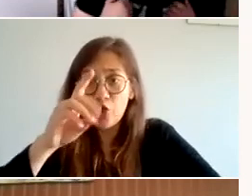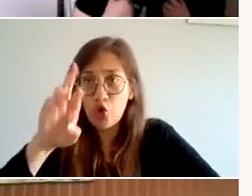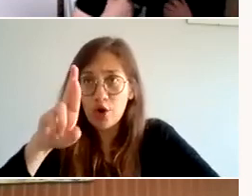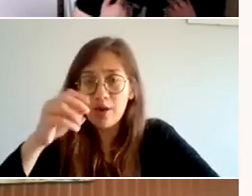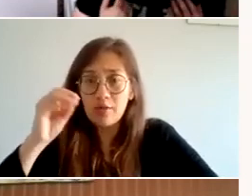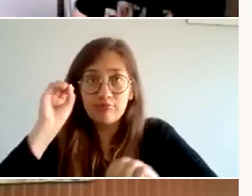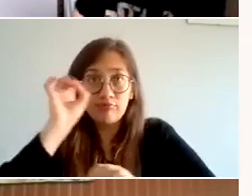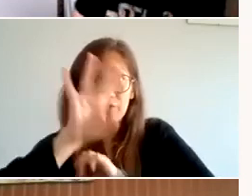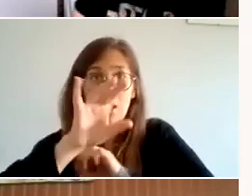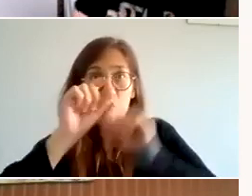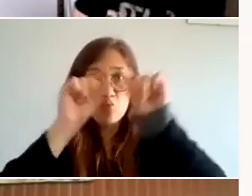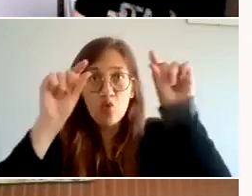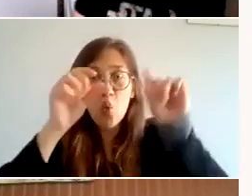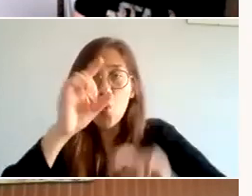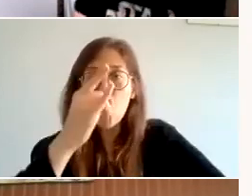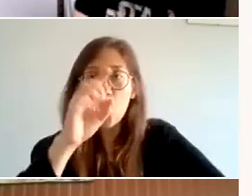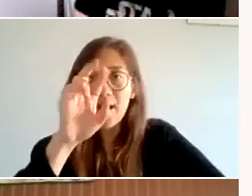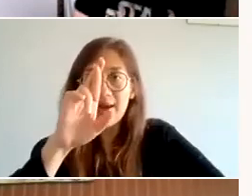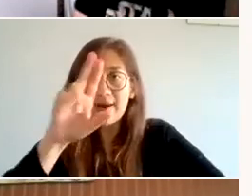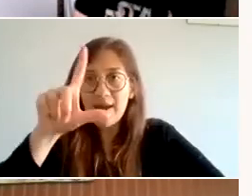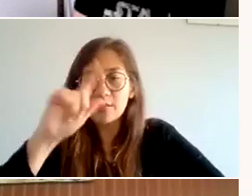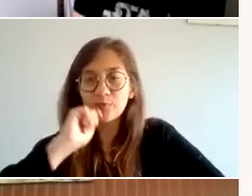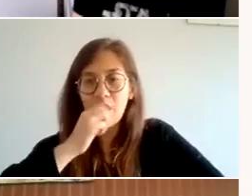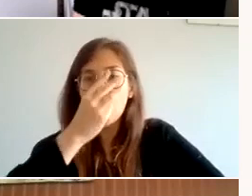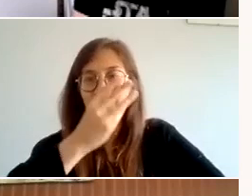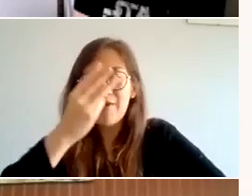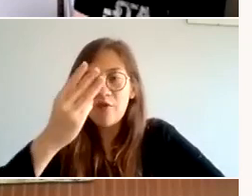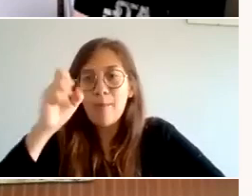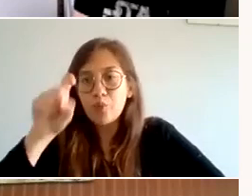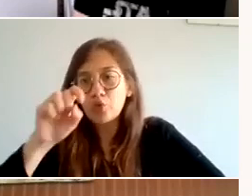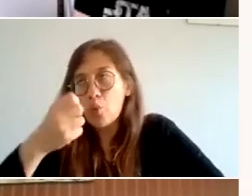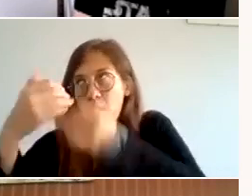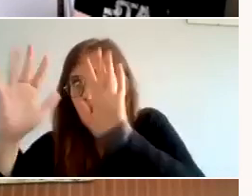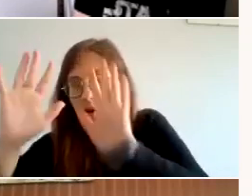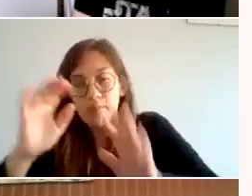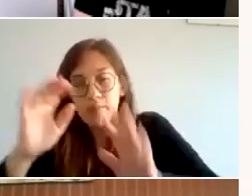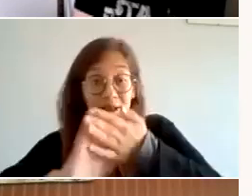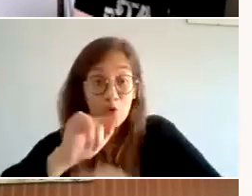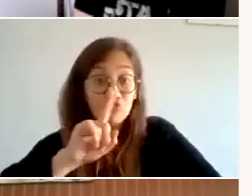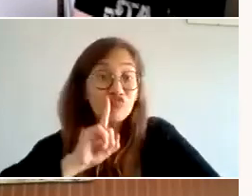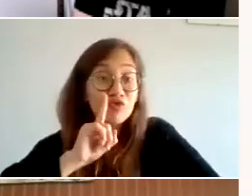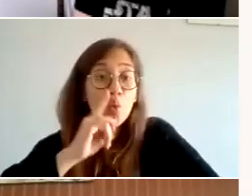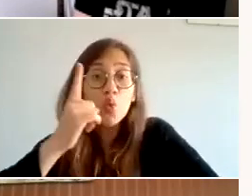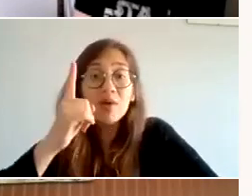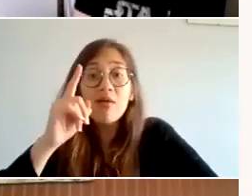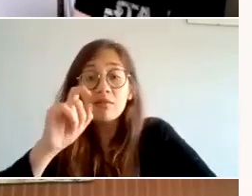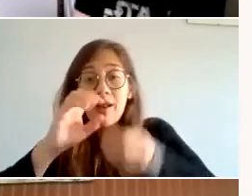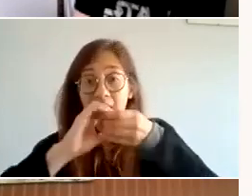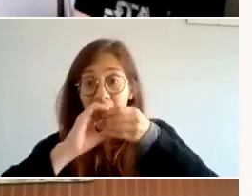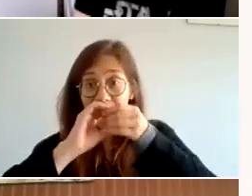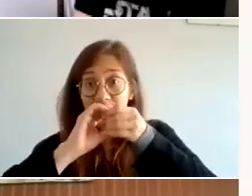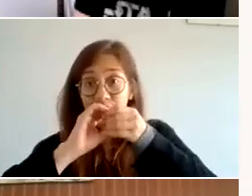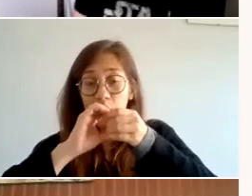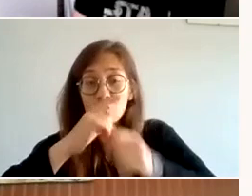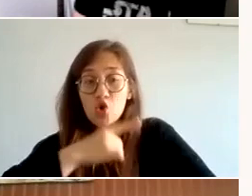visualizar de la forma que ellos quieren. Aquí yo tengo un link que se llama